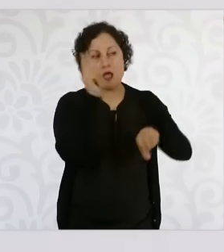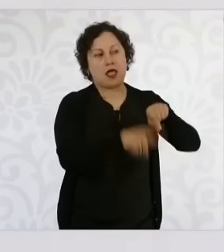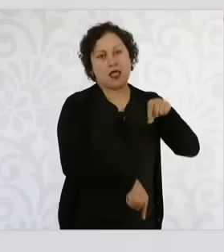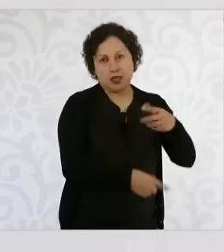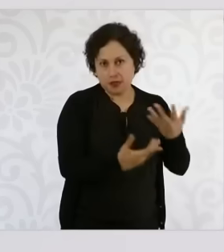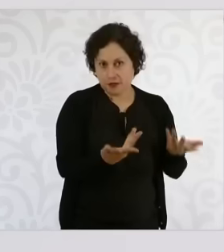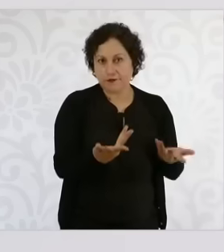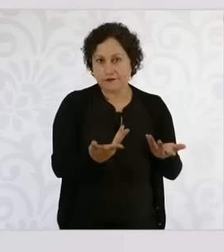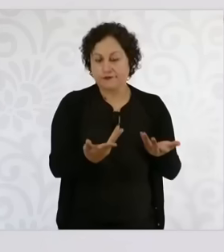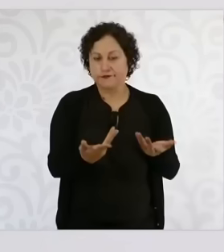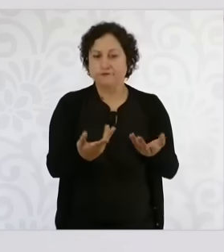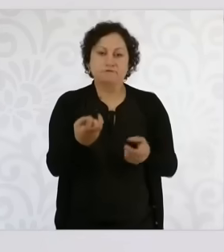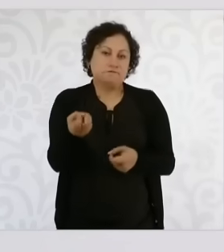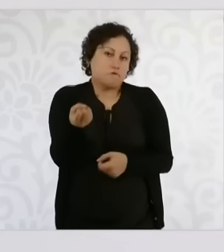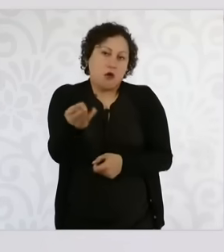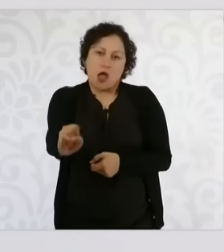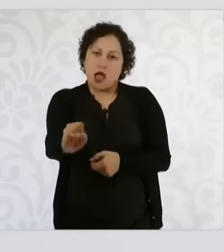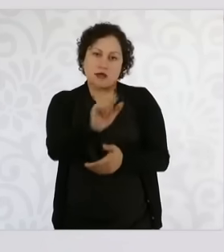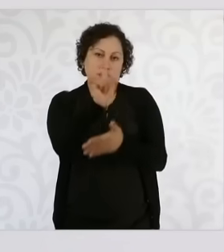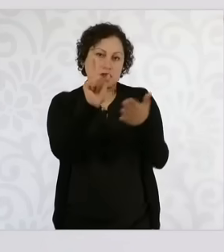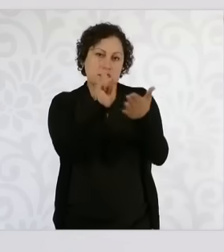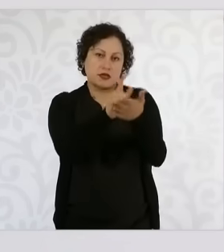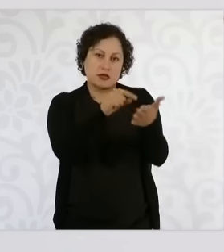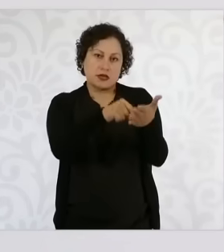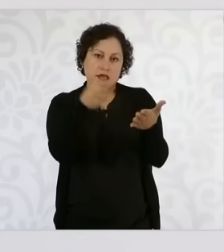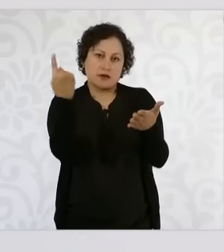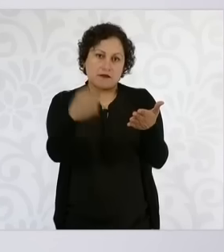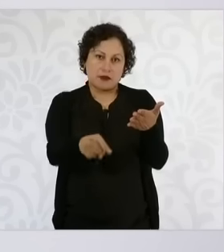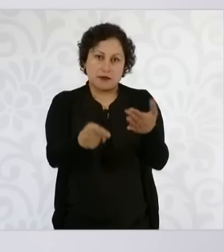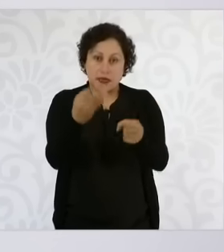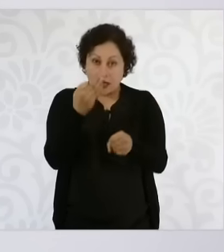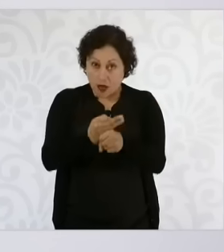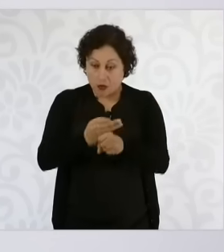Así está establecido. Hoy que lo conforman 11.